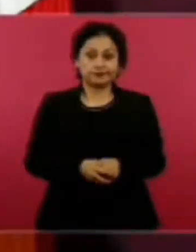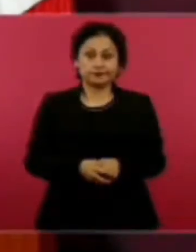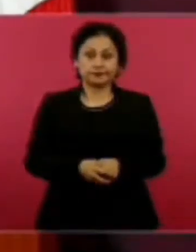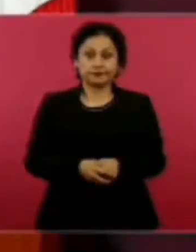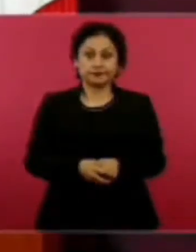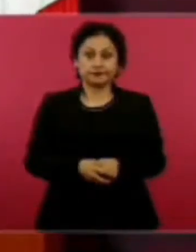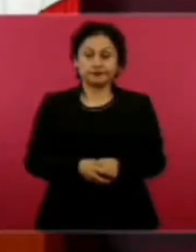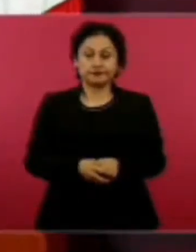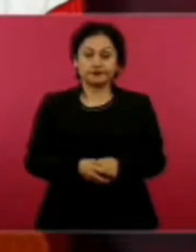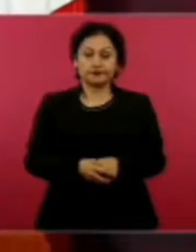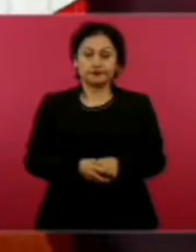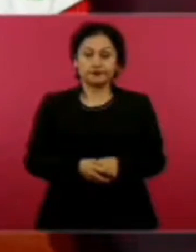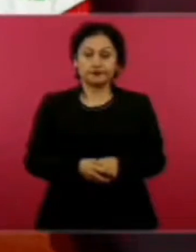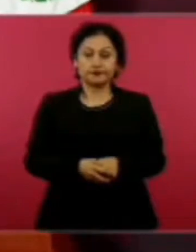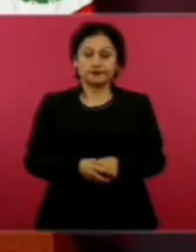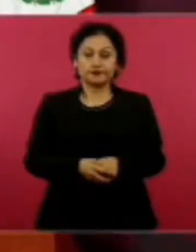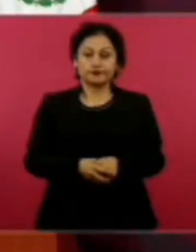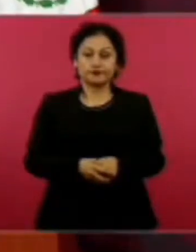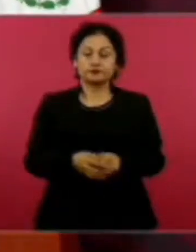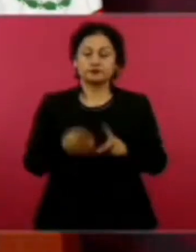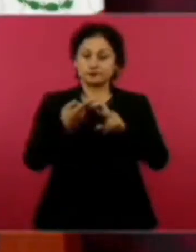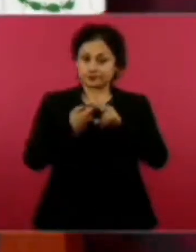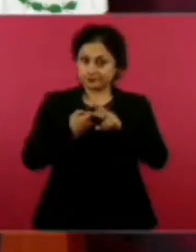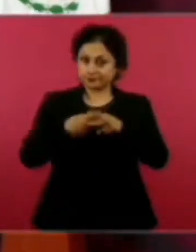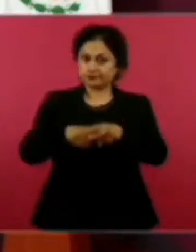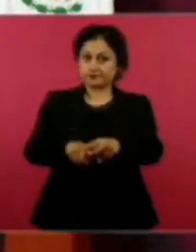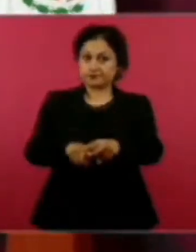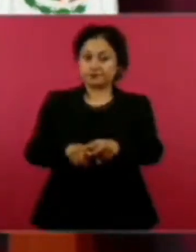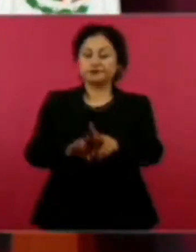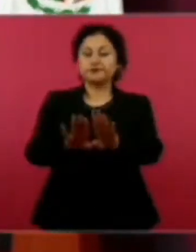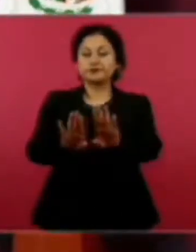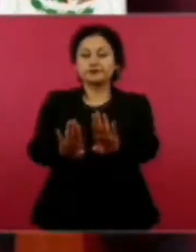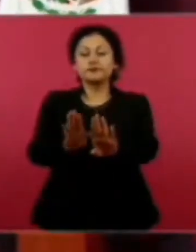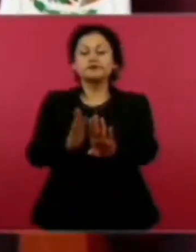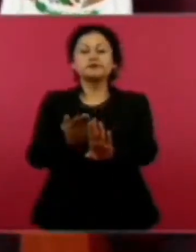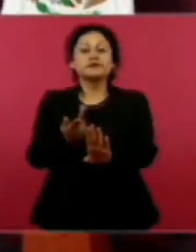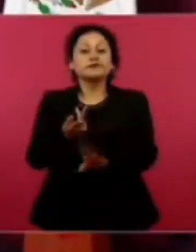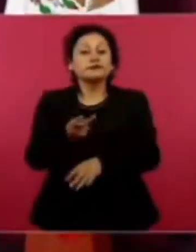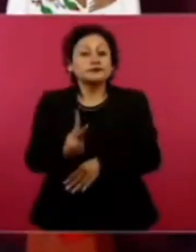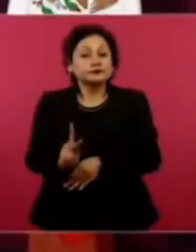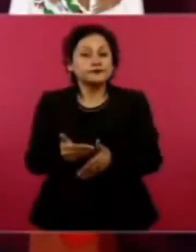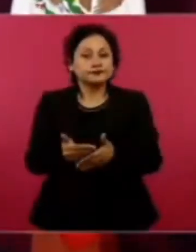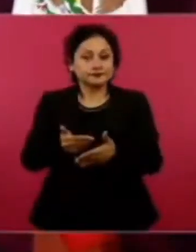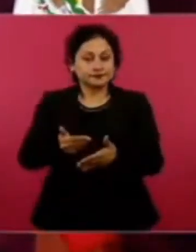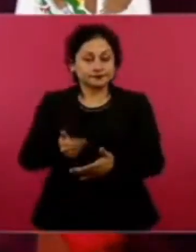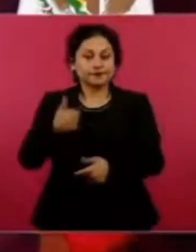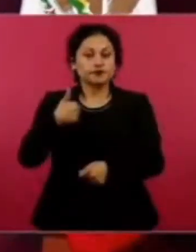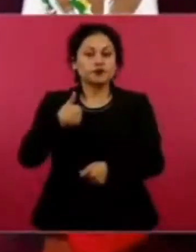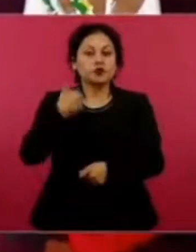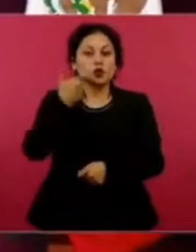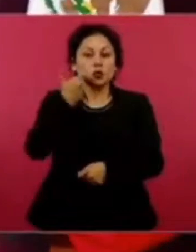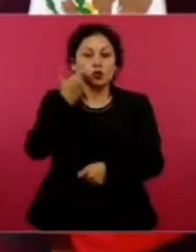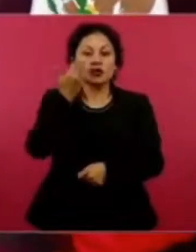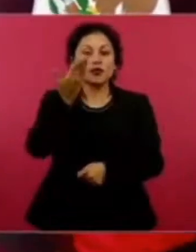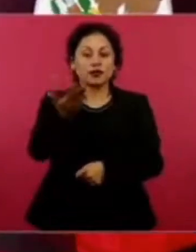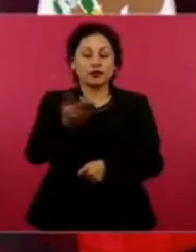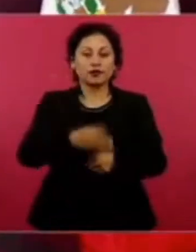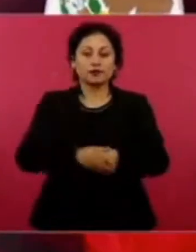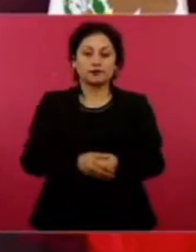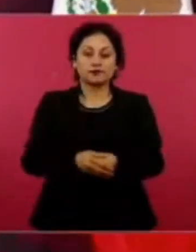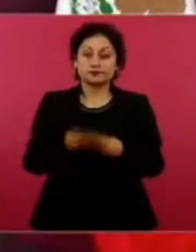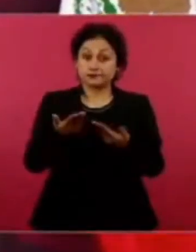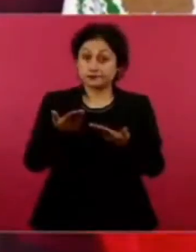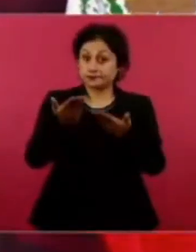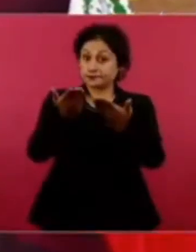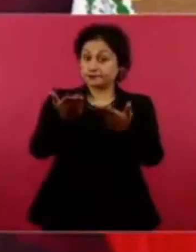Y vamos a iniciar. Antes, quiero enviar una